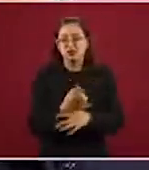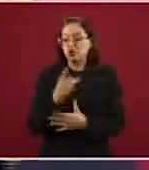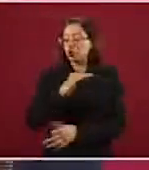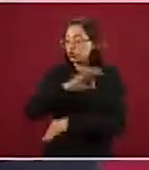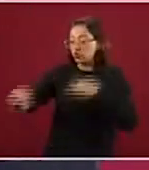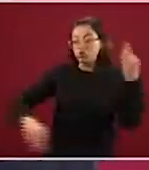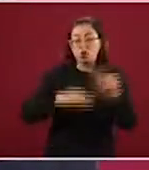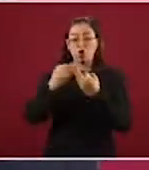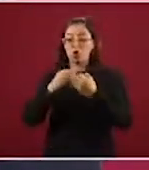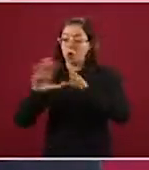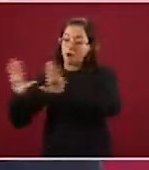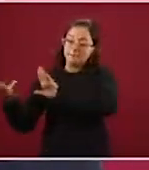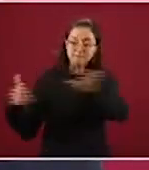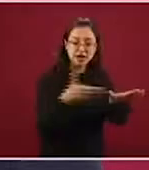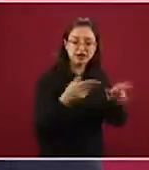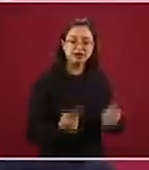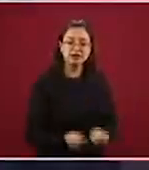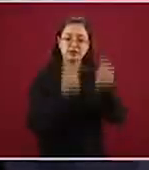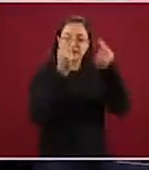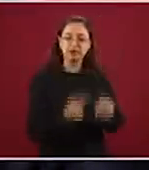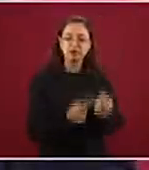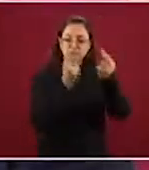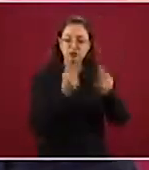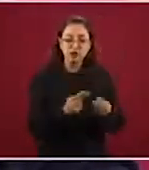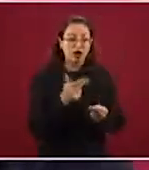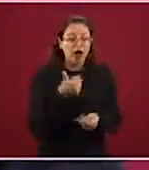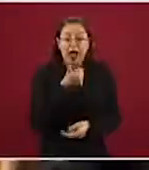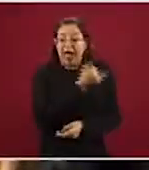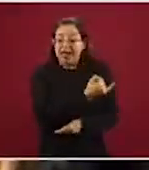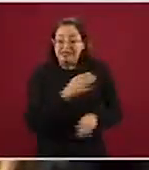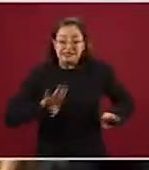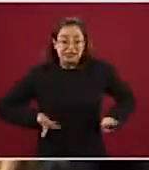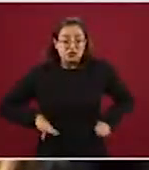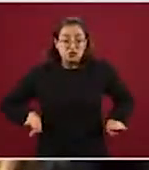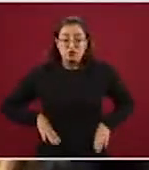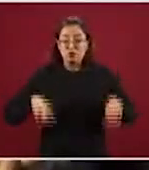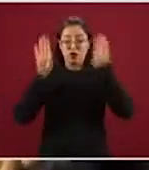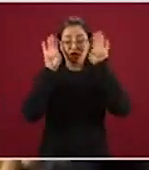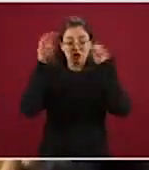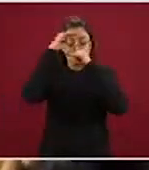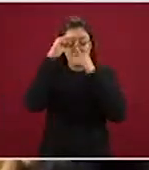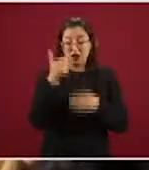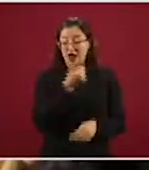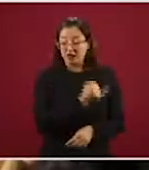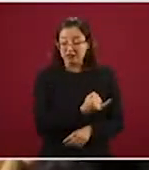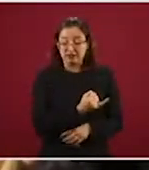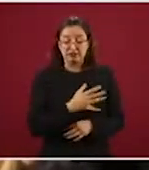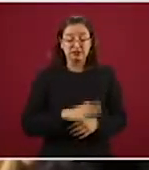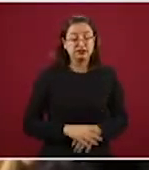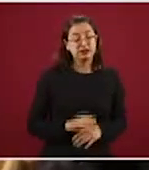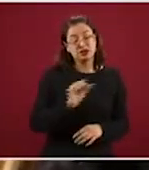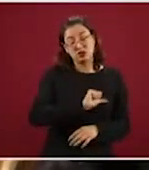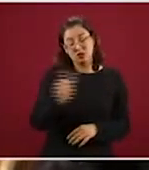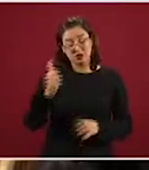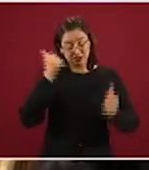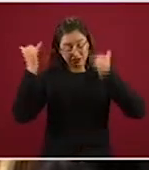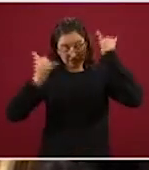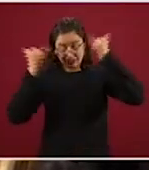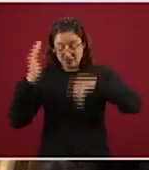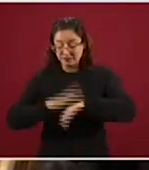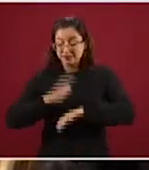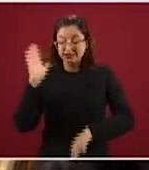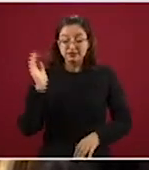al mercado esa era la concepción neoliberal entre otros criterios